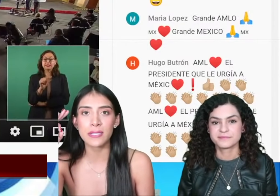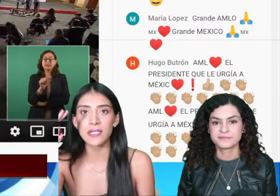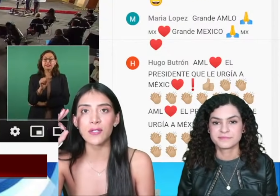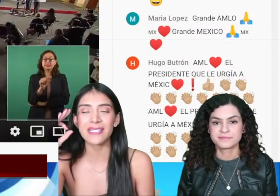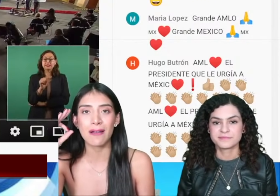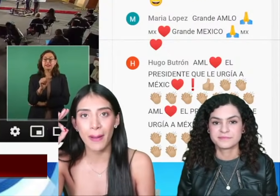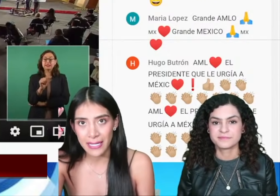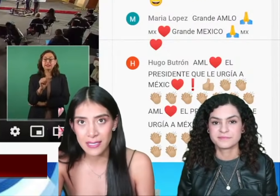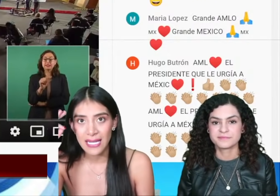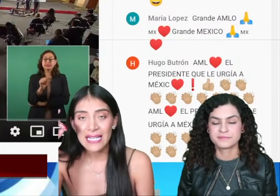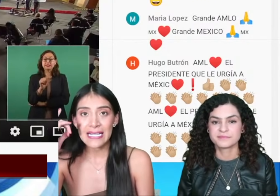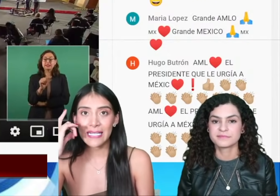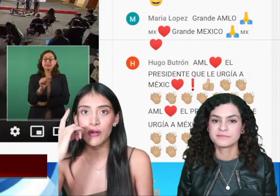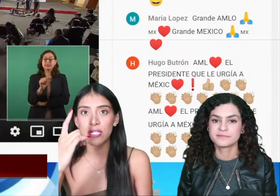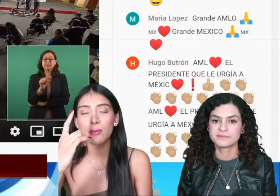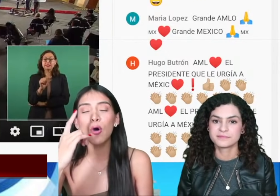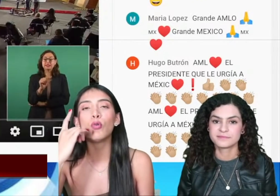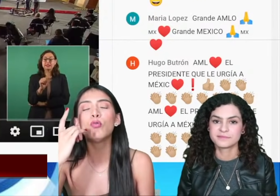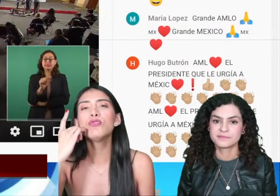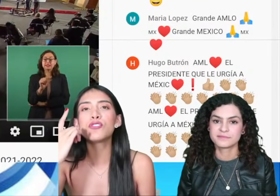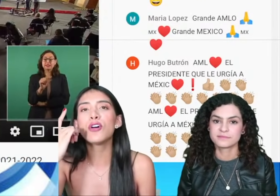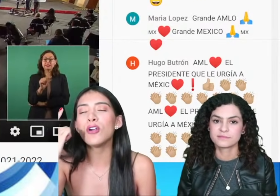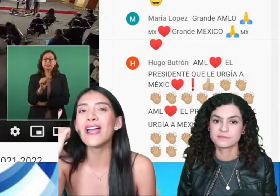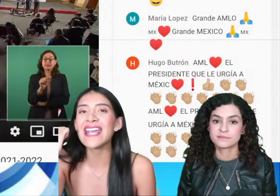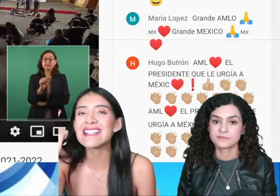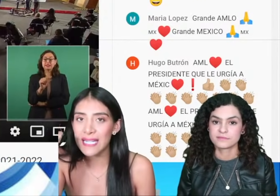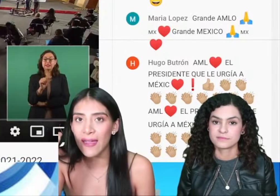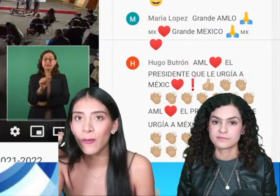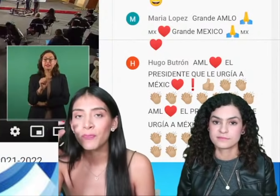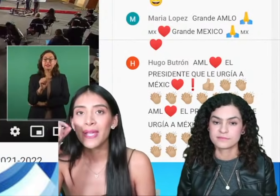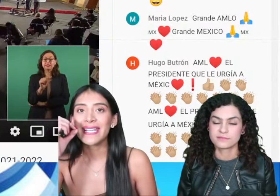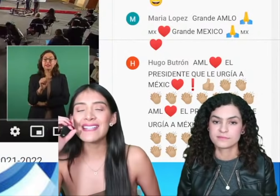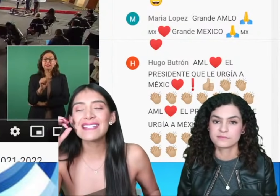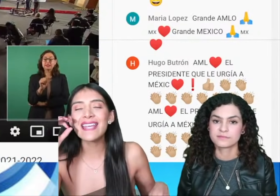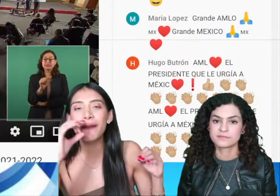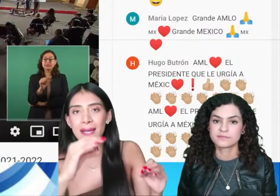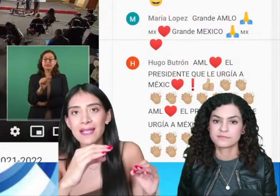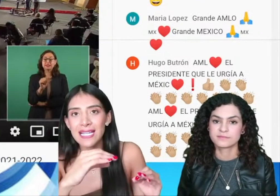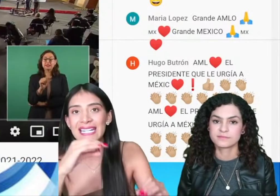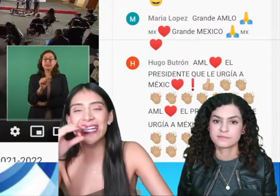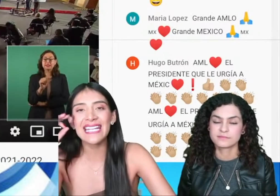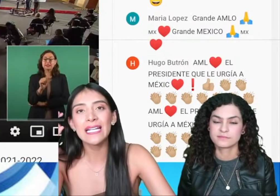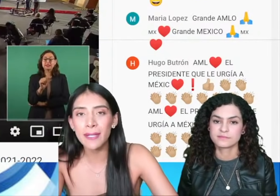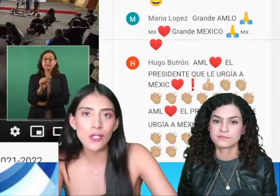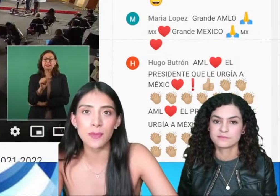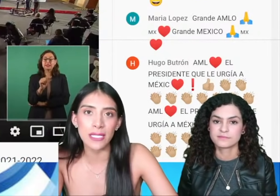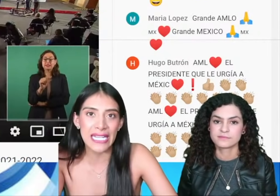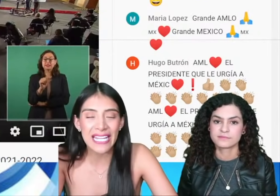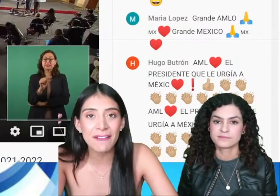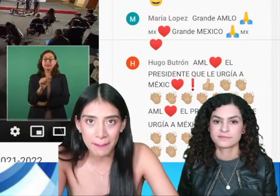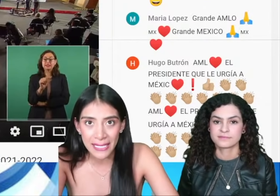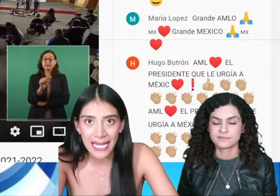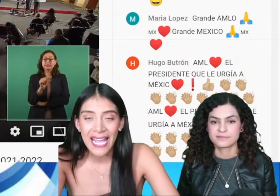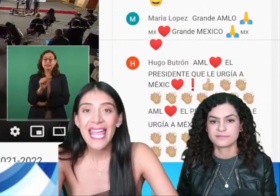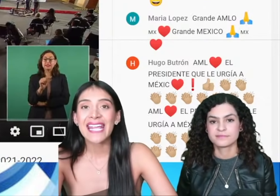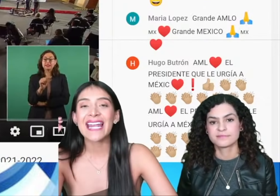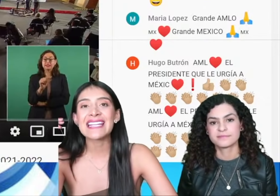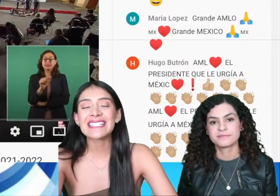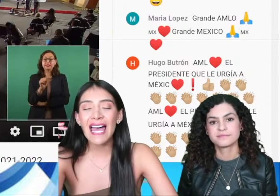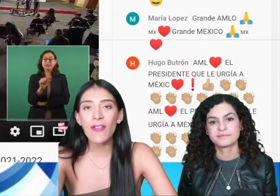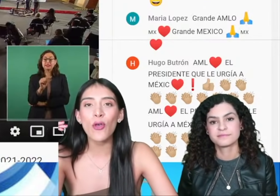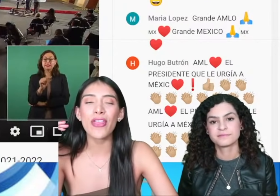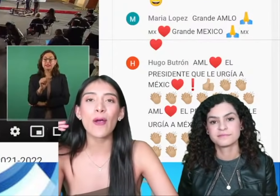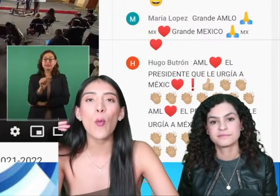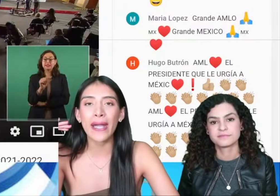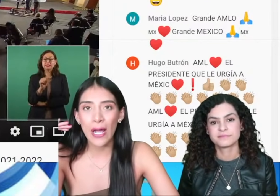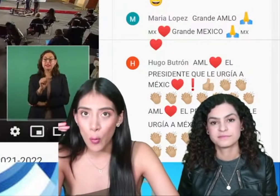los homicidios del país se los llevó un solo estado. Y es nada más ni nada menos, mi querida familia, que el